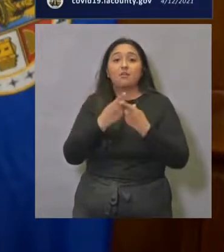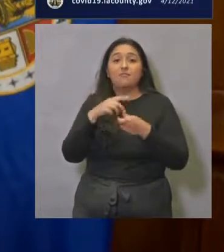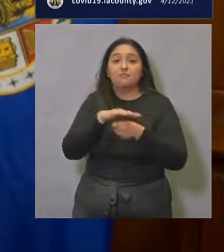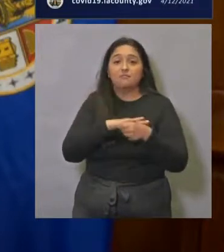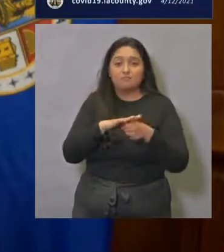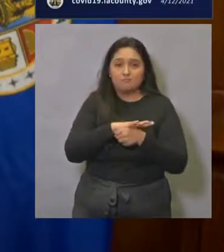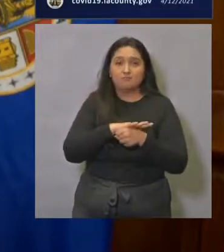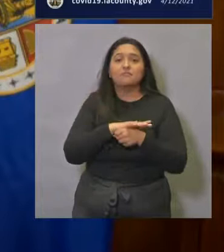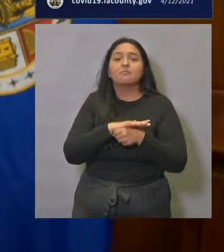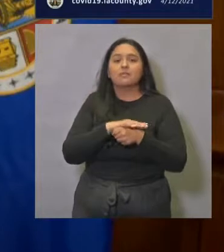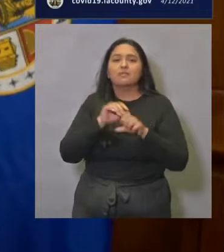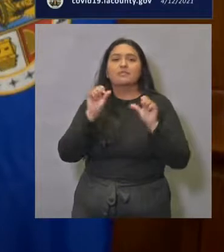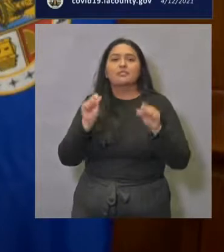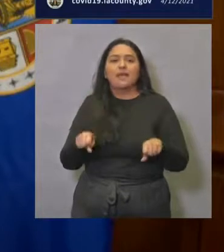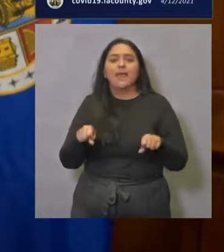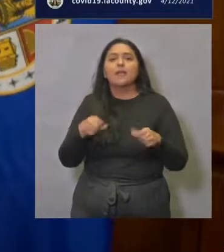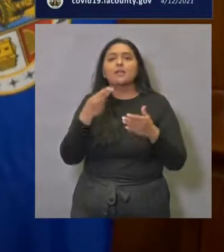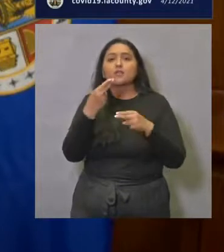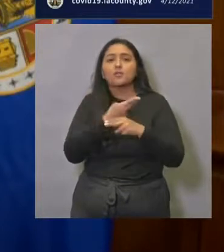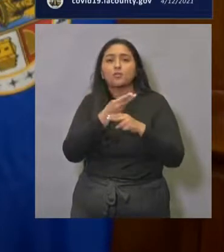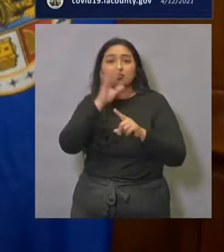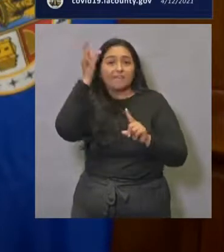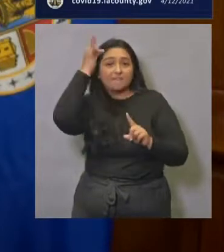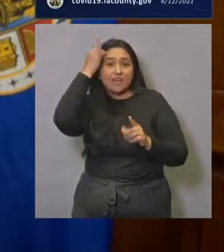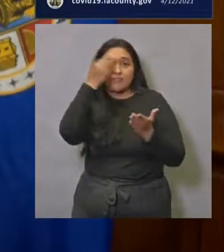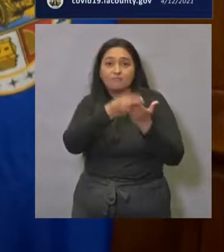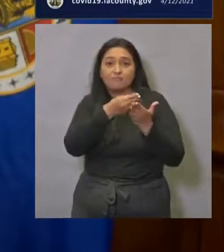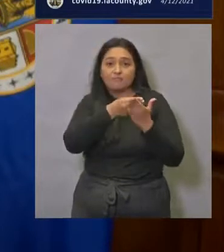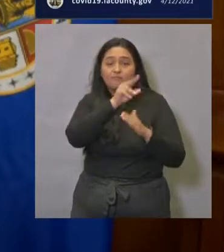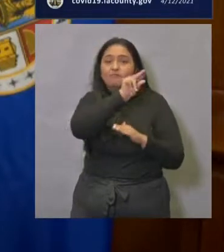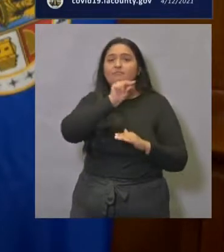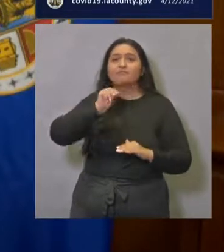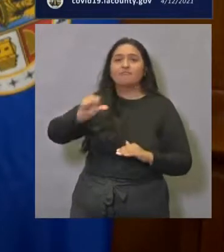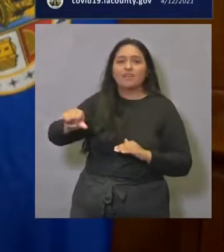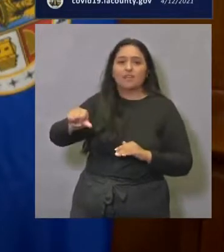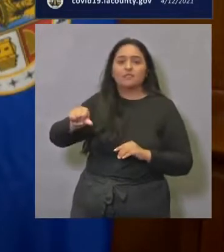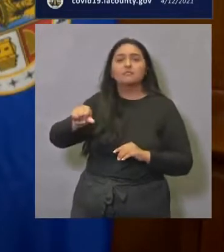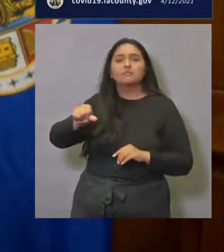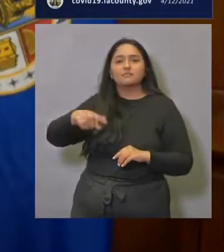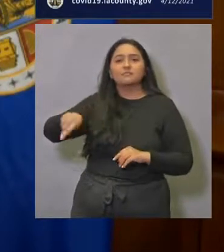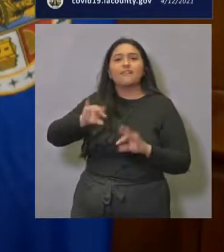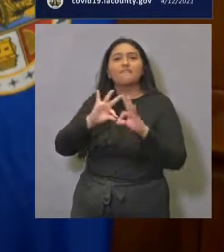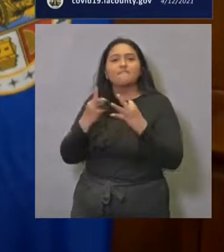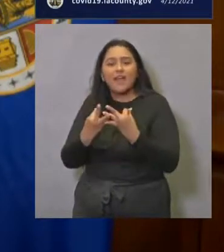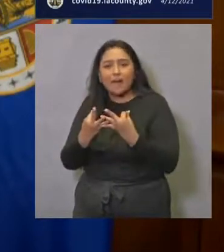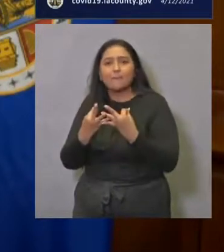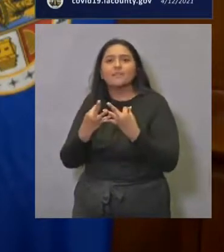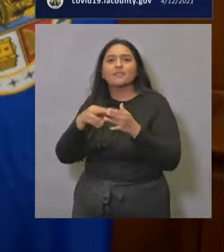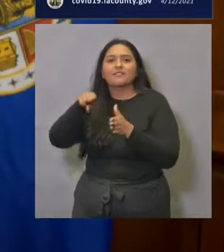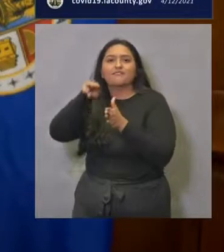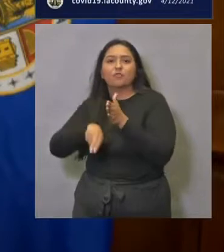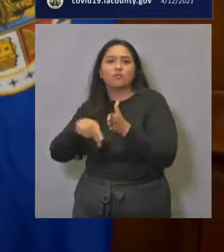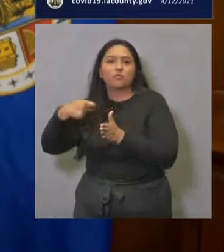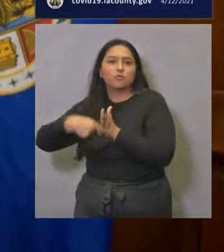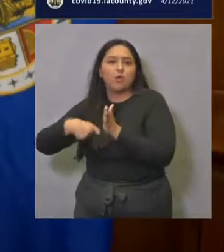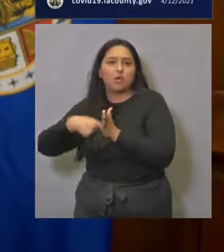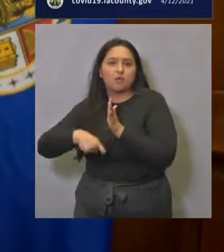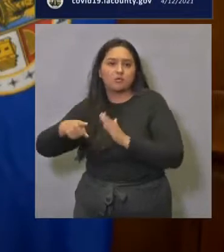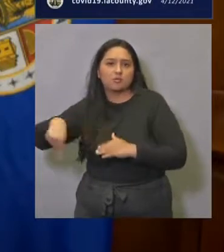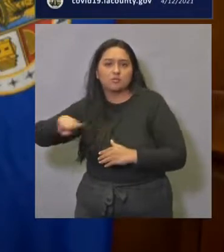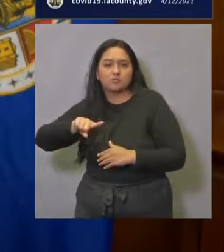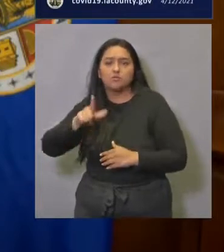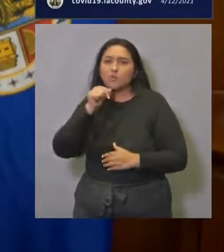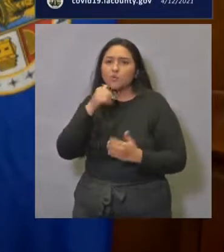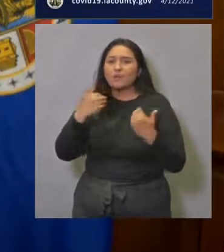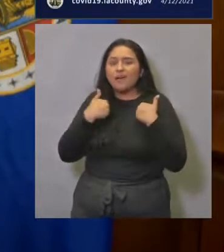cómo utilizar fondos federales para reembolsar gastos funerarios y a los que han